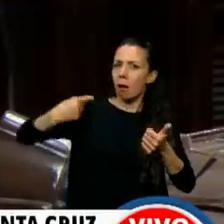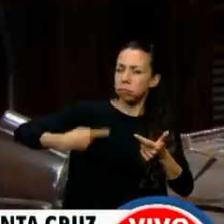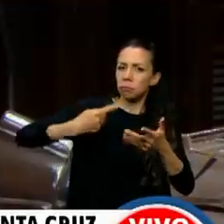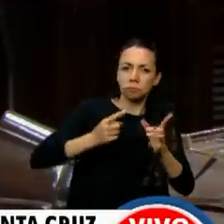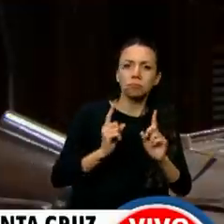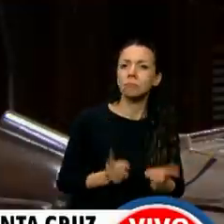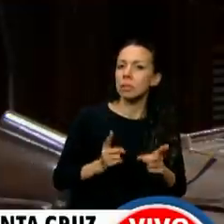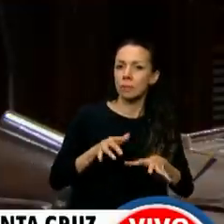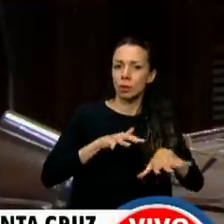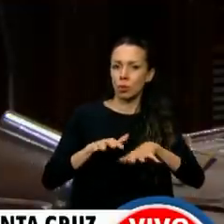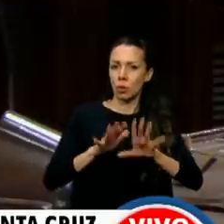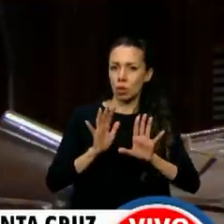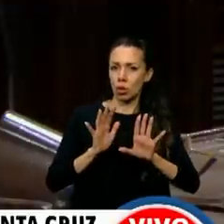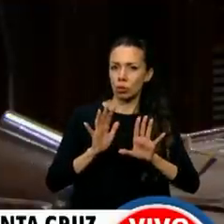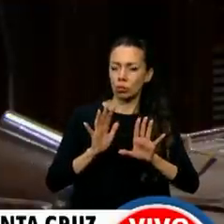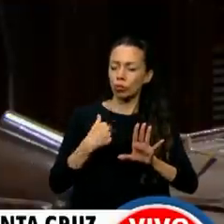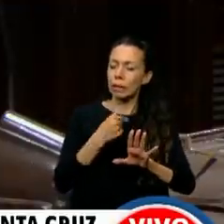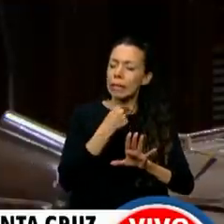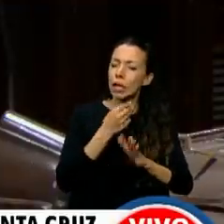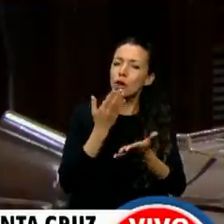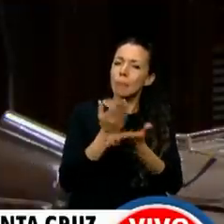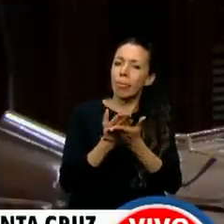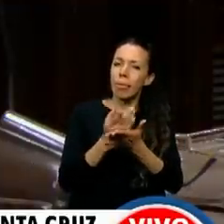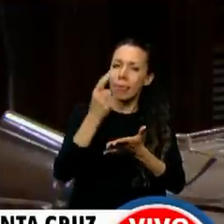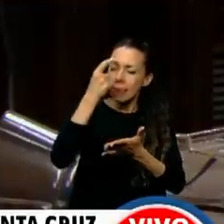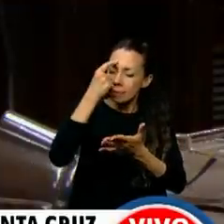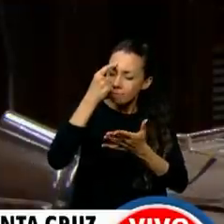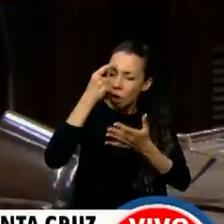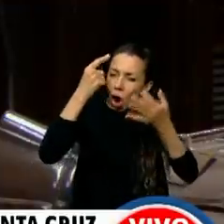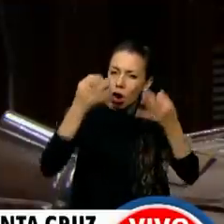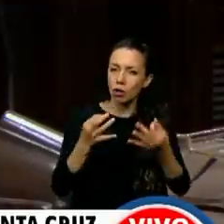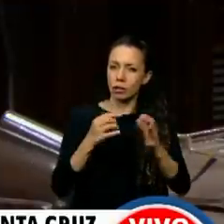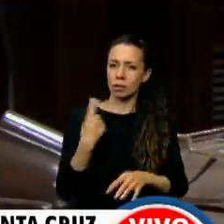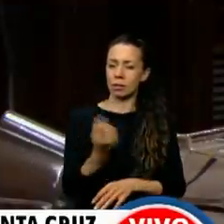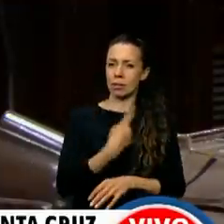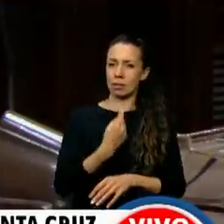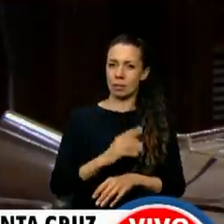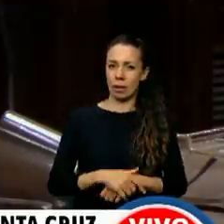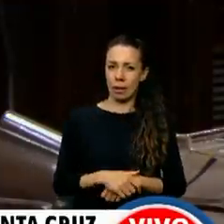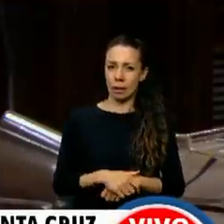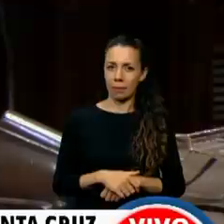entonces yo quiero llamar un poco a la cordura y creo que es muy importante